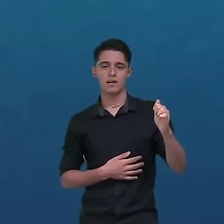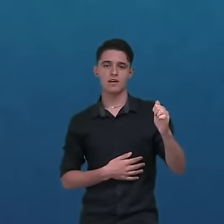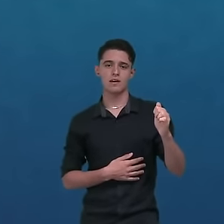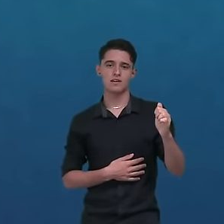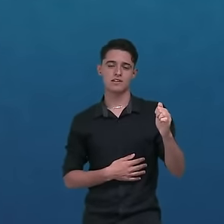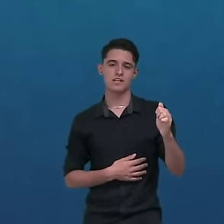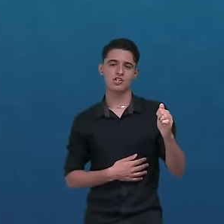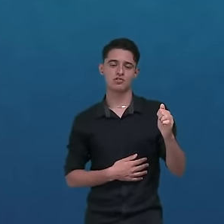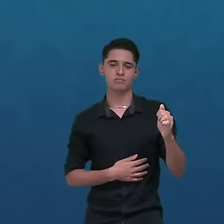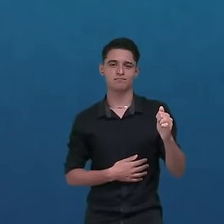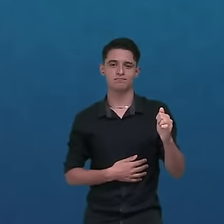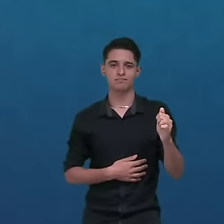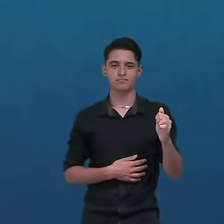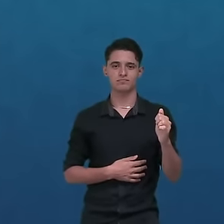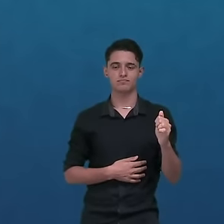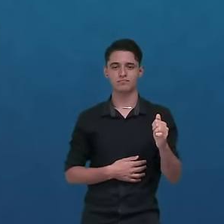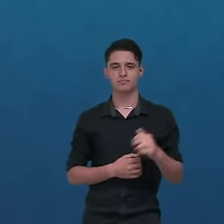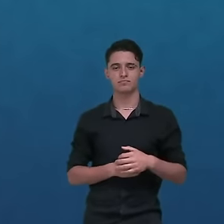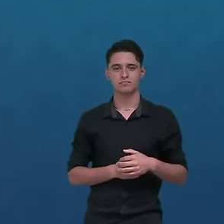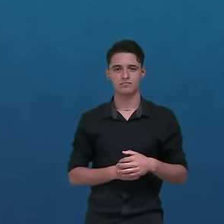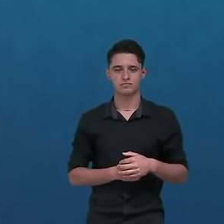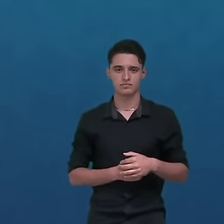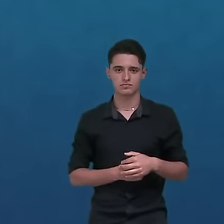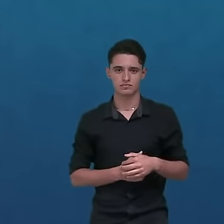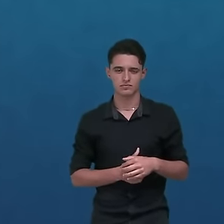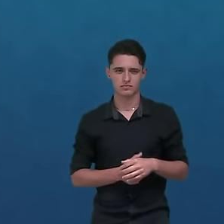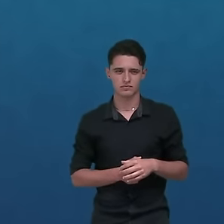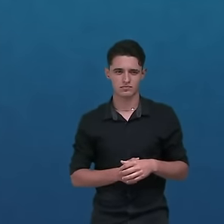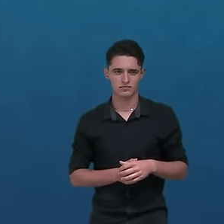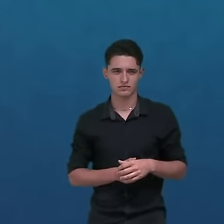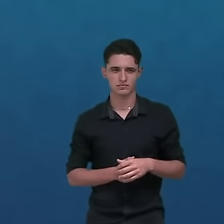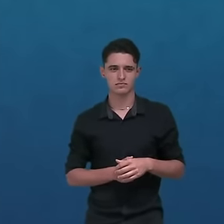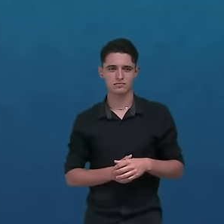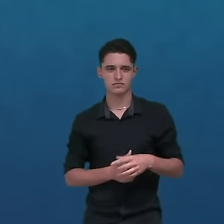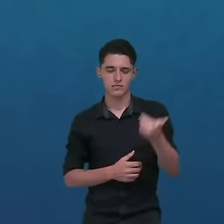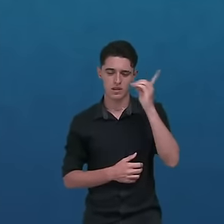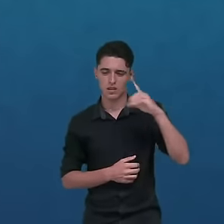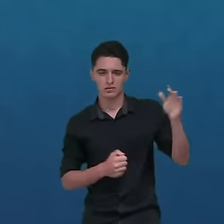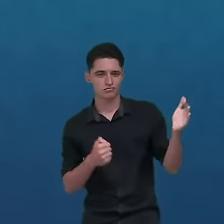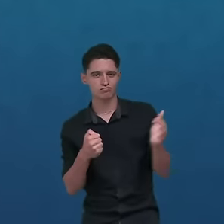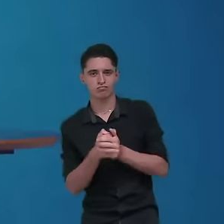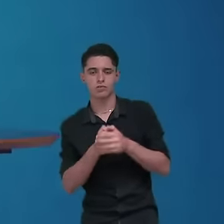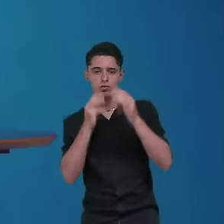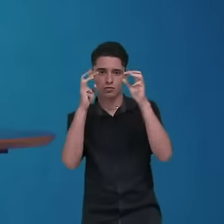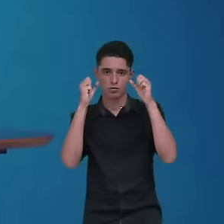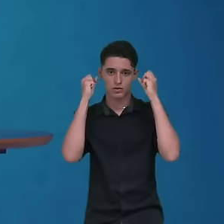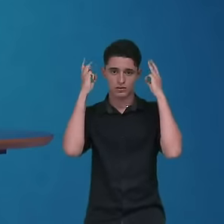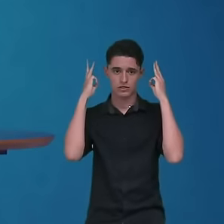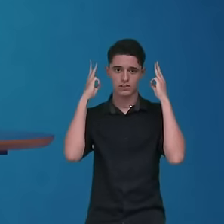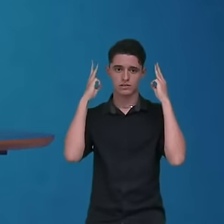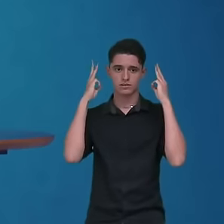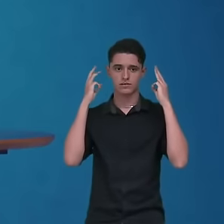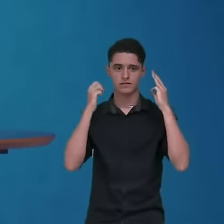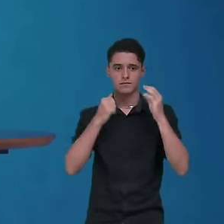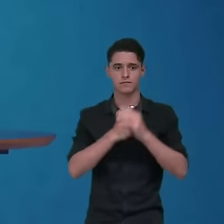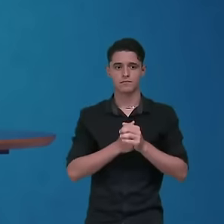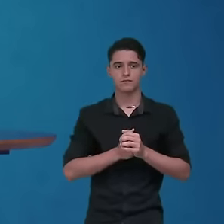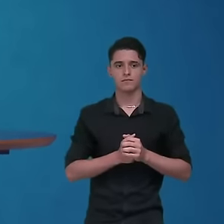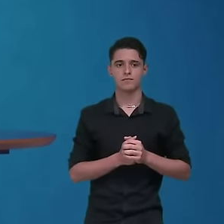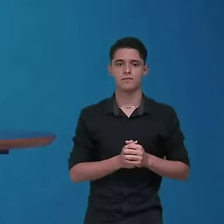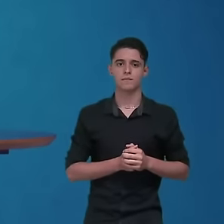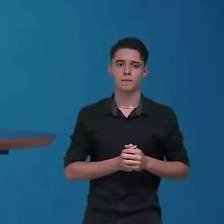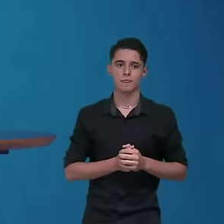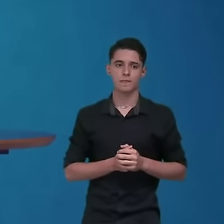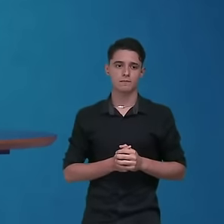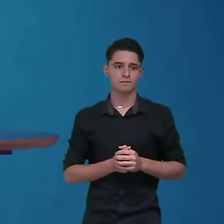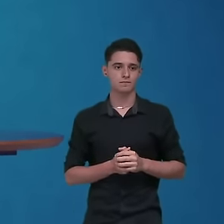firme como viendo invisible. Por la fe celebró a Pascua.